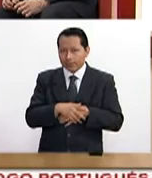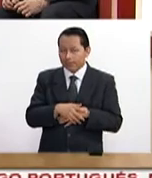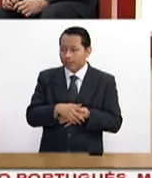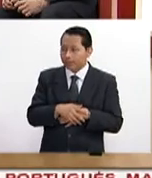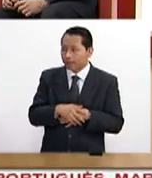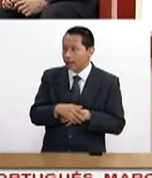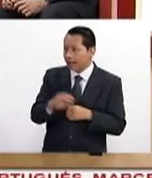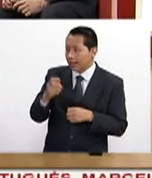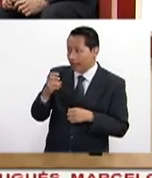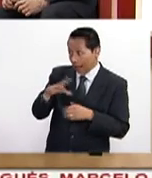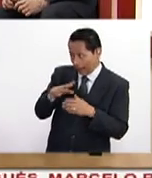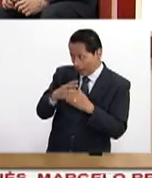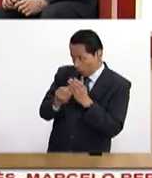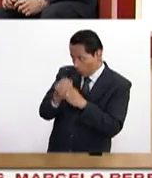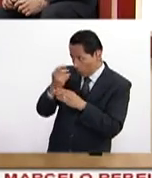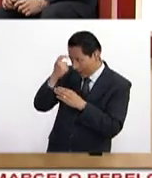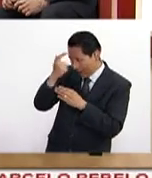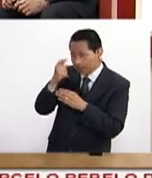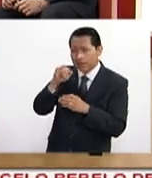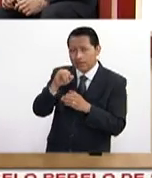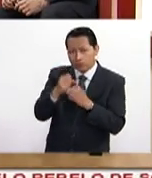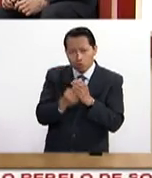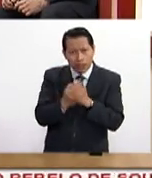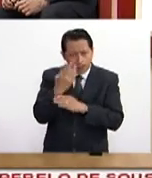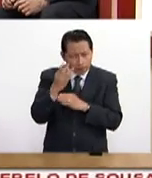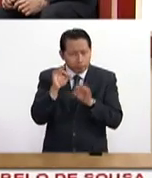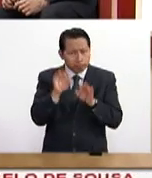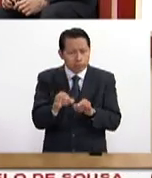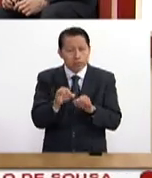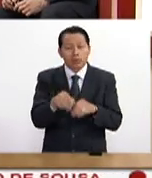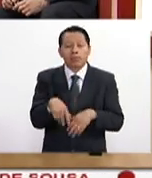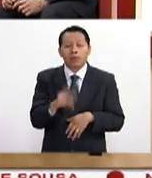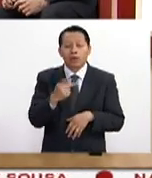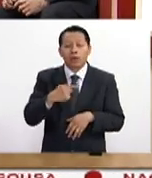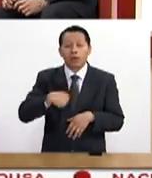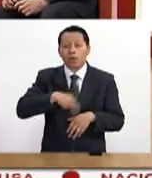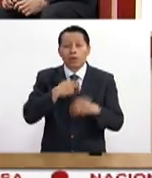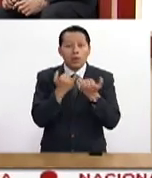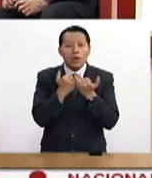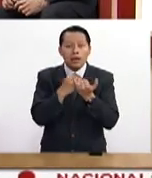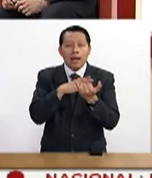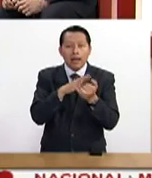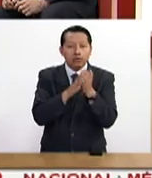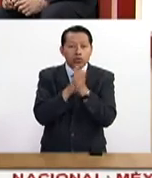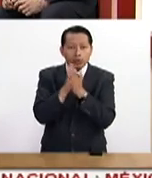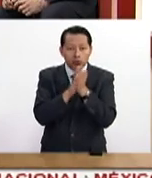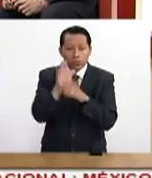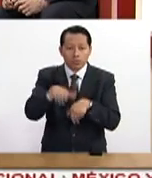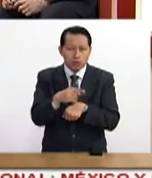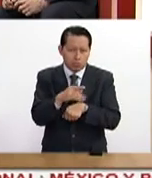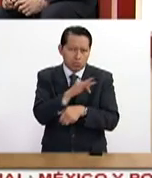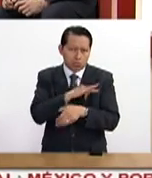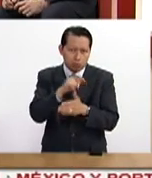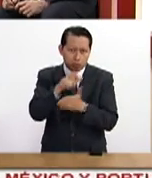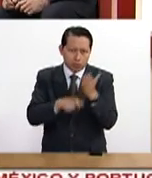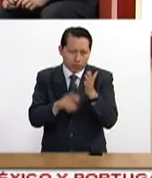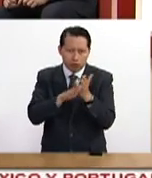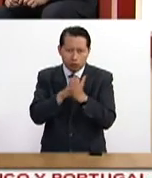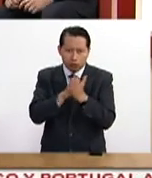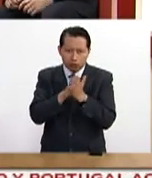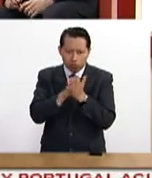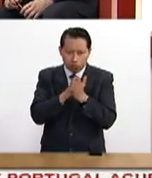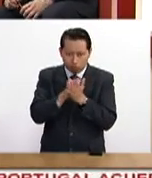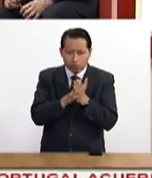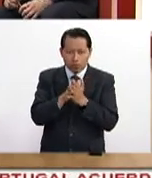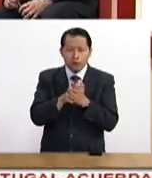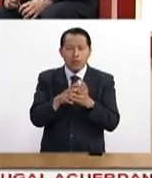es. Pero además lo hacemos con nuestro propio chocolate. Porque tú puedes comprar el chocolate, claro, lo